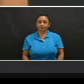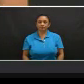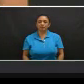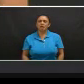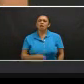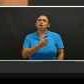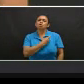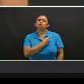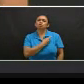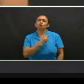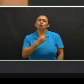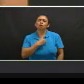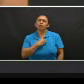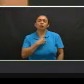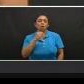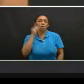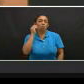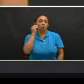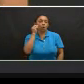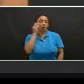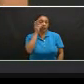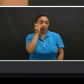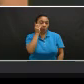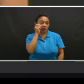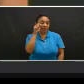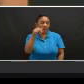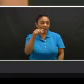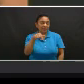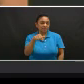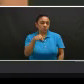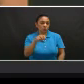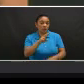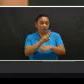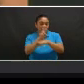Solo quiero que oiga esto que está aquí en el video.